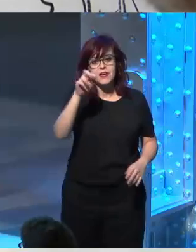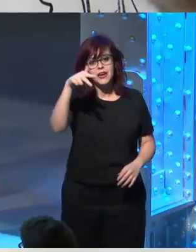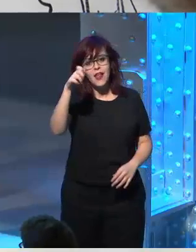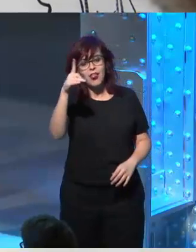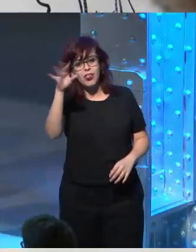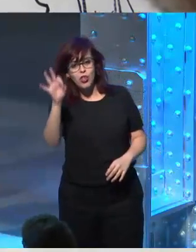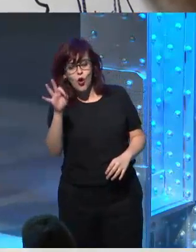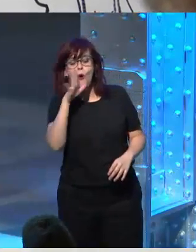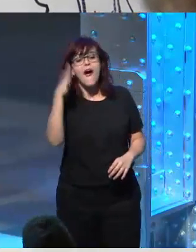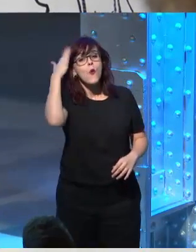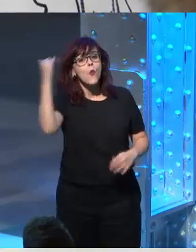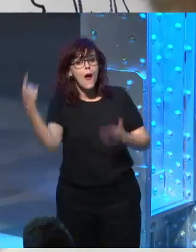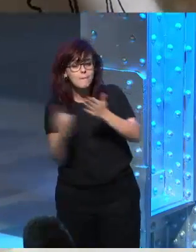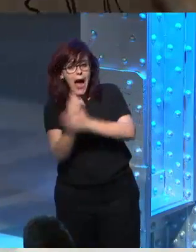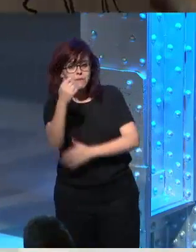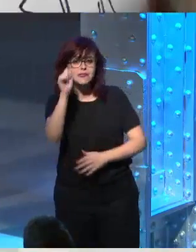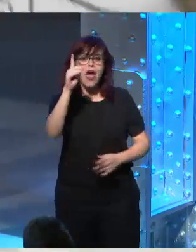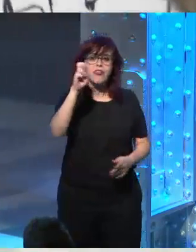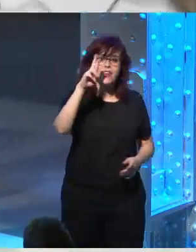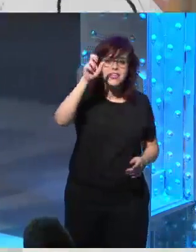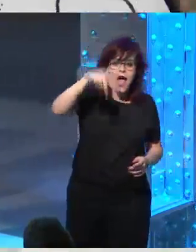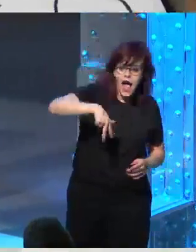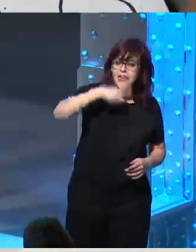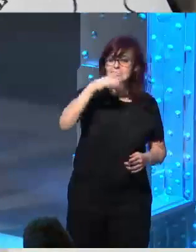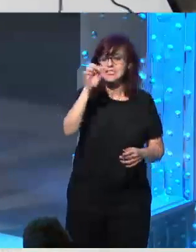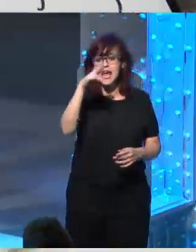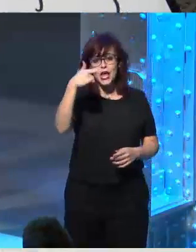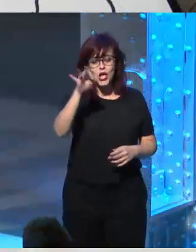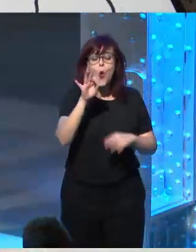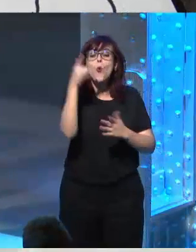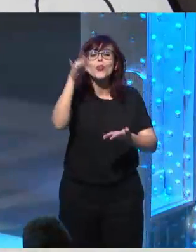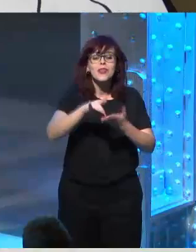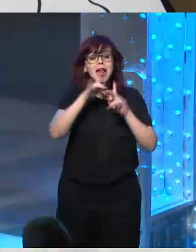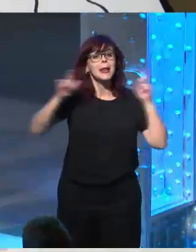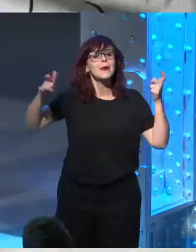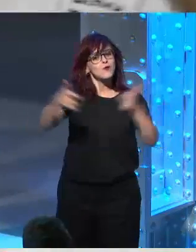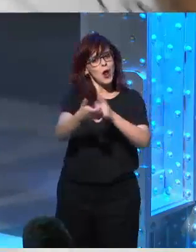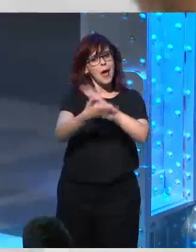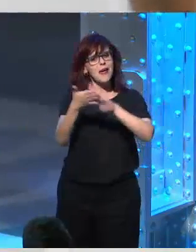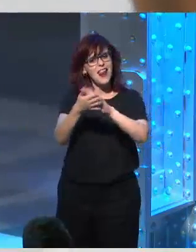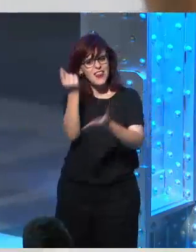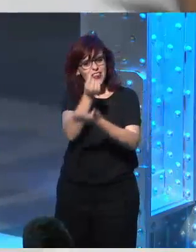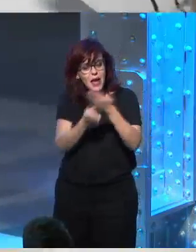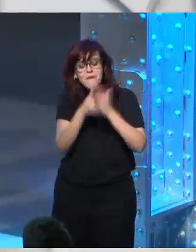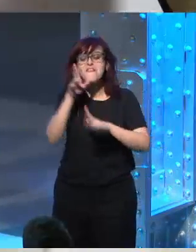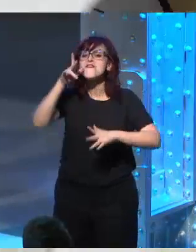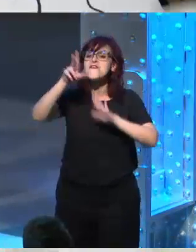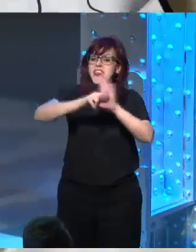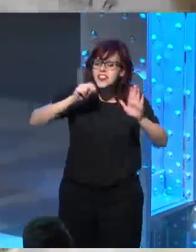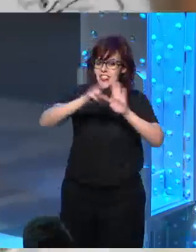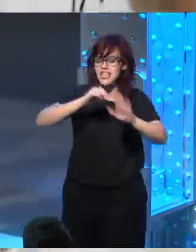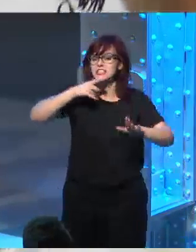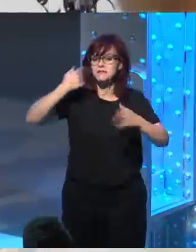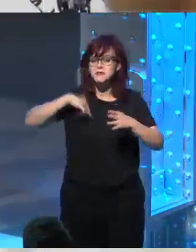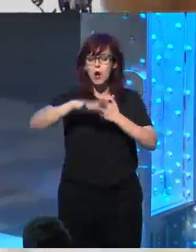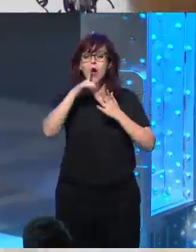y a YMaps y a Adrián y a Sergio que algún día nos hagan un making of de las reuniones, de cómo deciden hacer los vídeos, de las latas